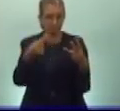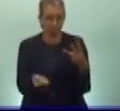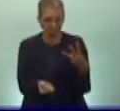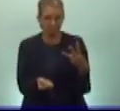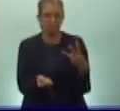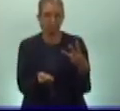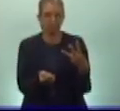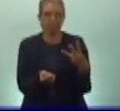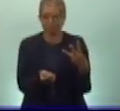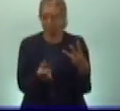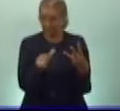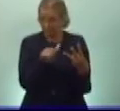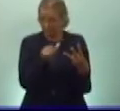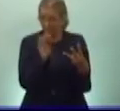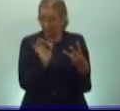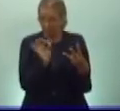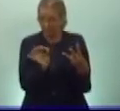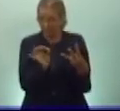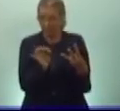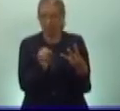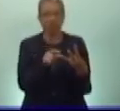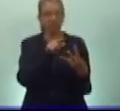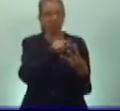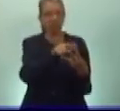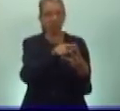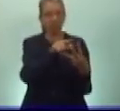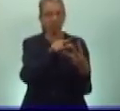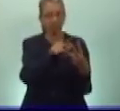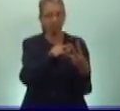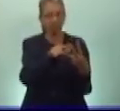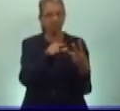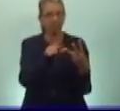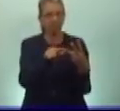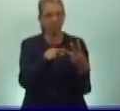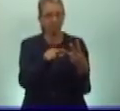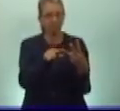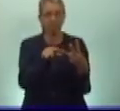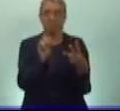Fíjense, hasta ahora hemos repartido 3, uno para cada niño.